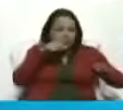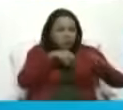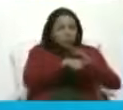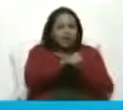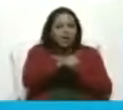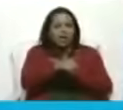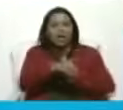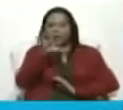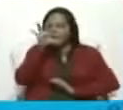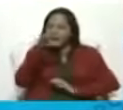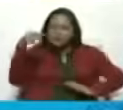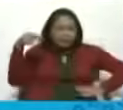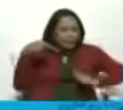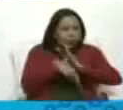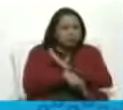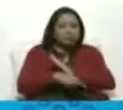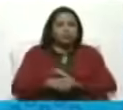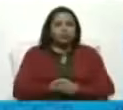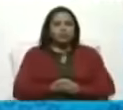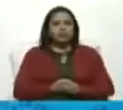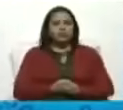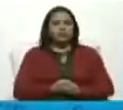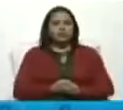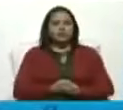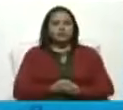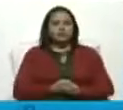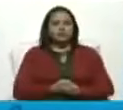patria profunda.